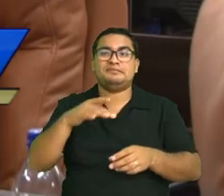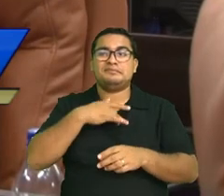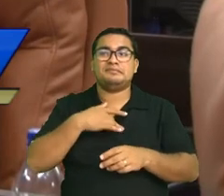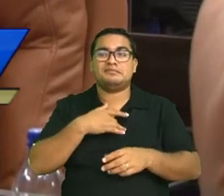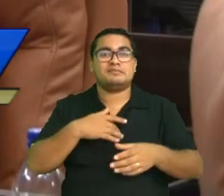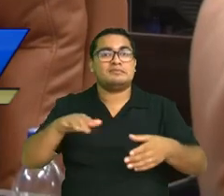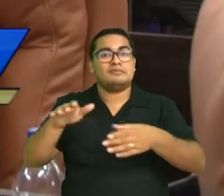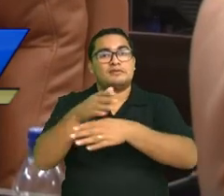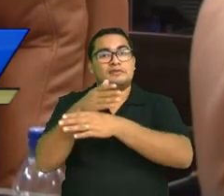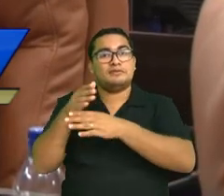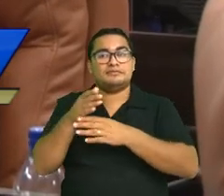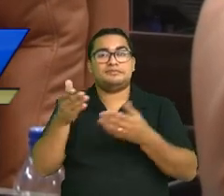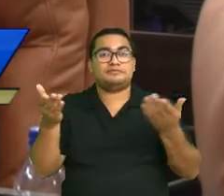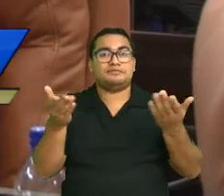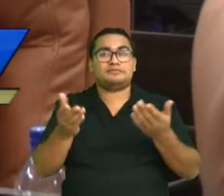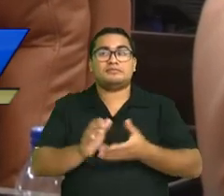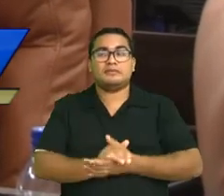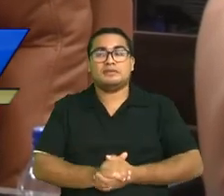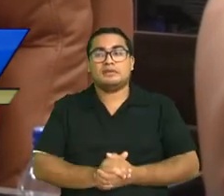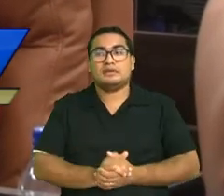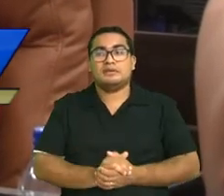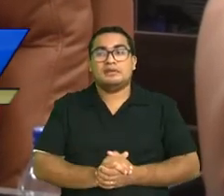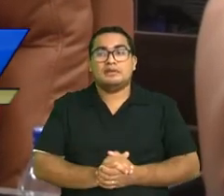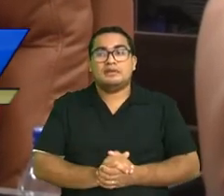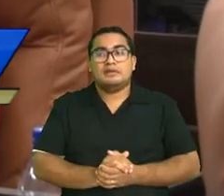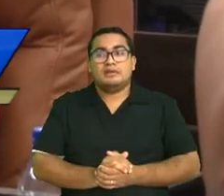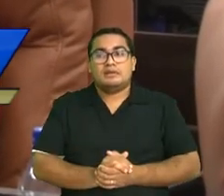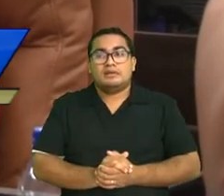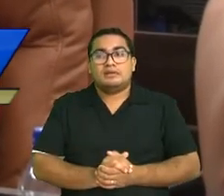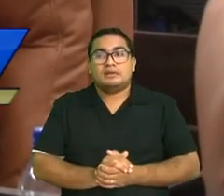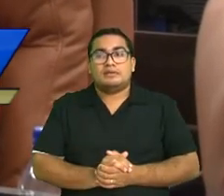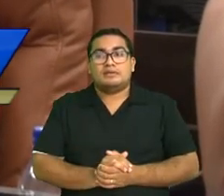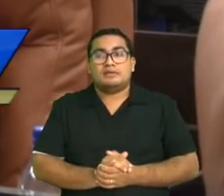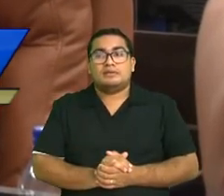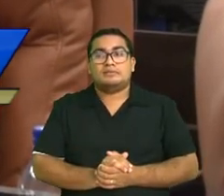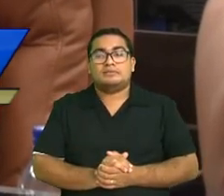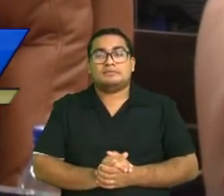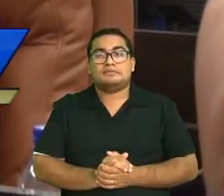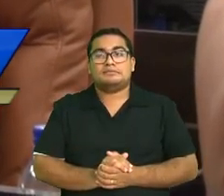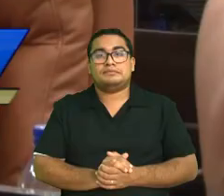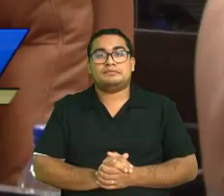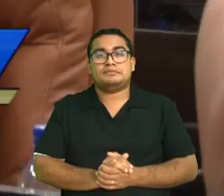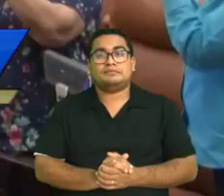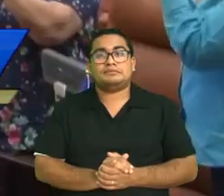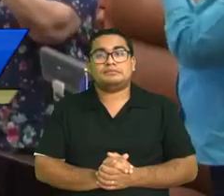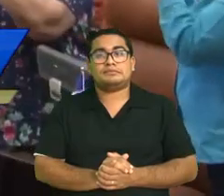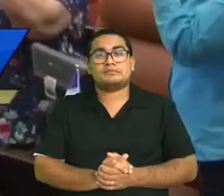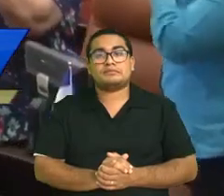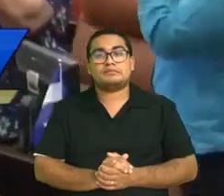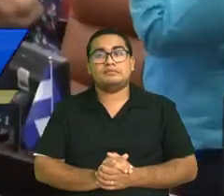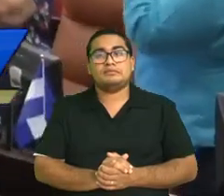que nosotros como... Yo estaba haciendo un poco de memoria, ¿verdad? Claro. Porque